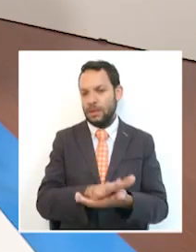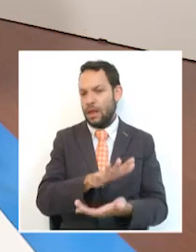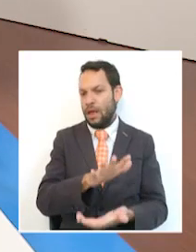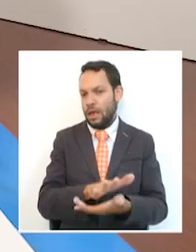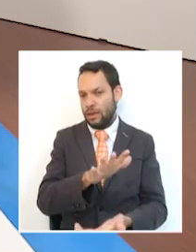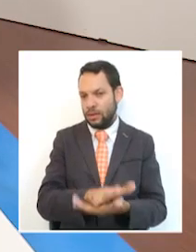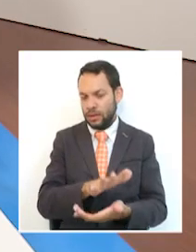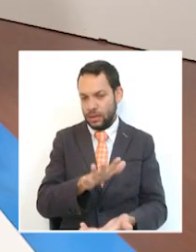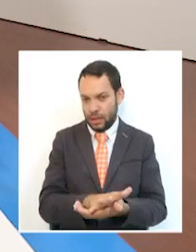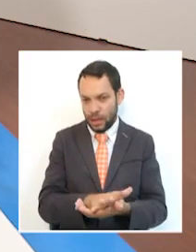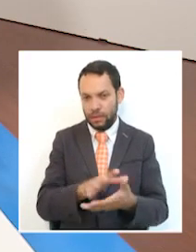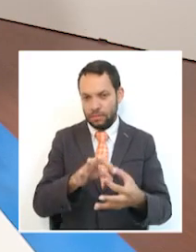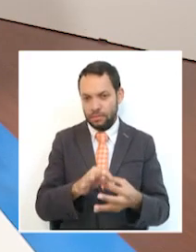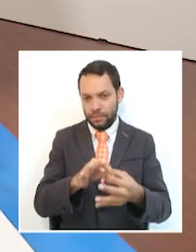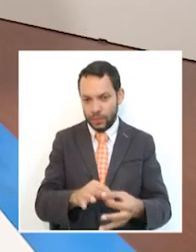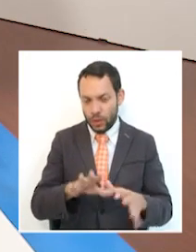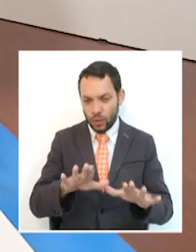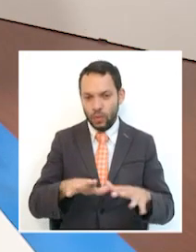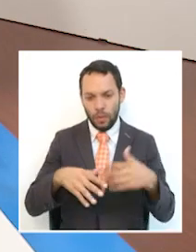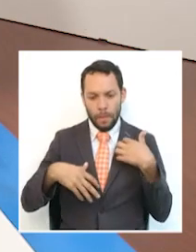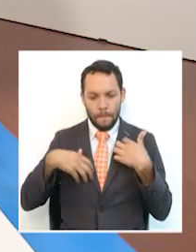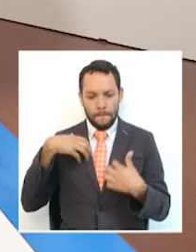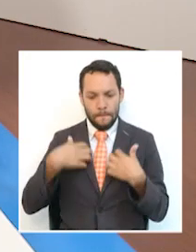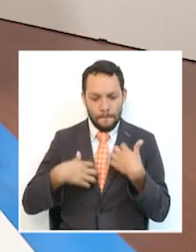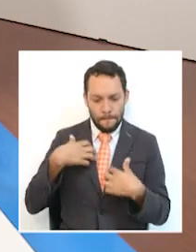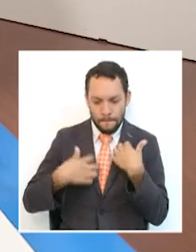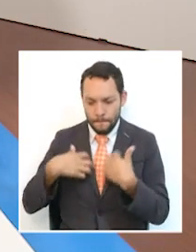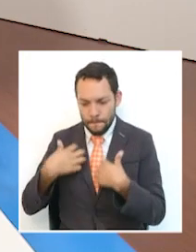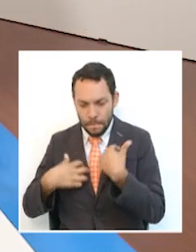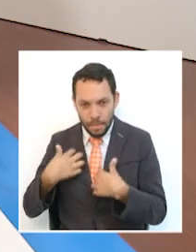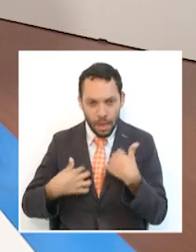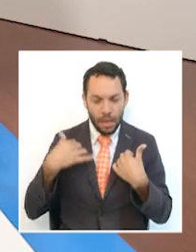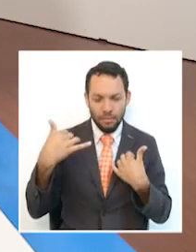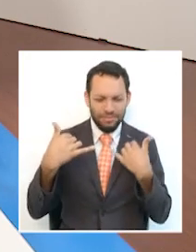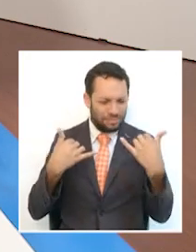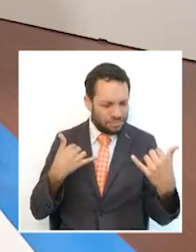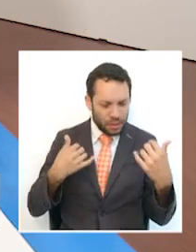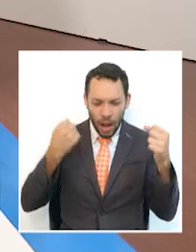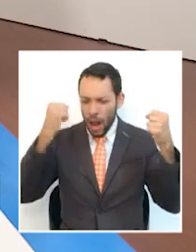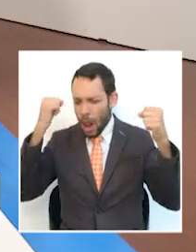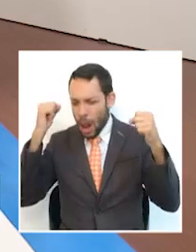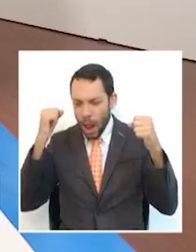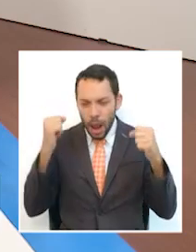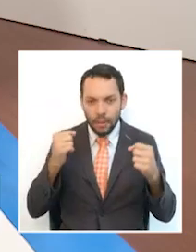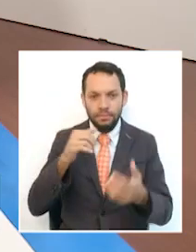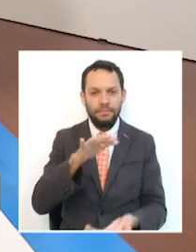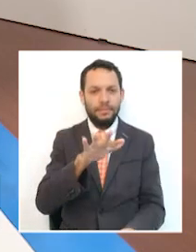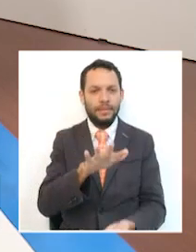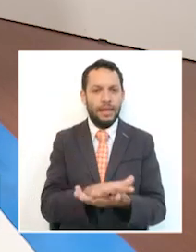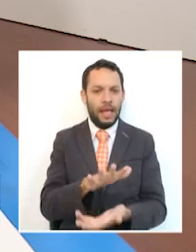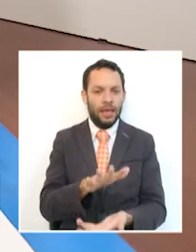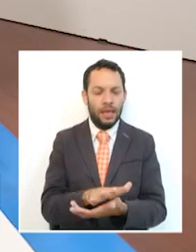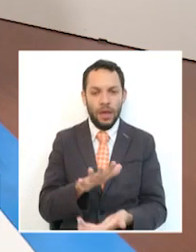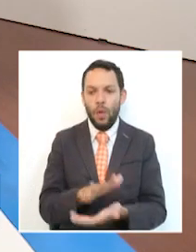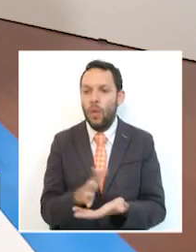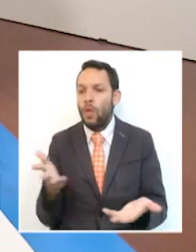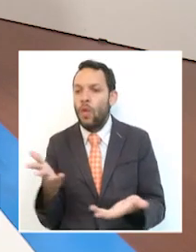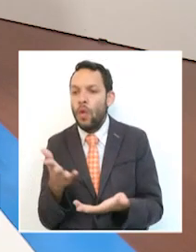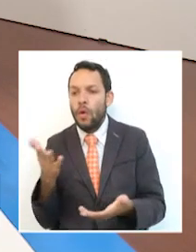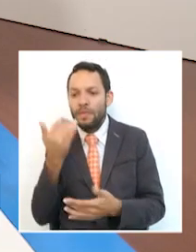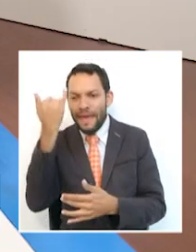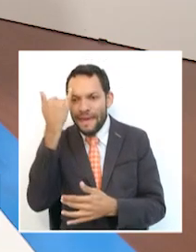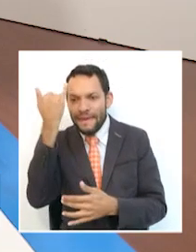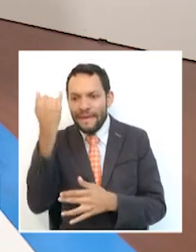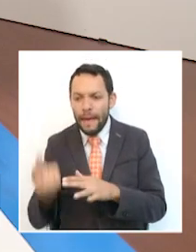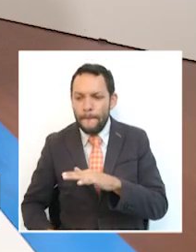genera ese miedo esa confusión como dije inicialmente tener cuidado de que fuentes viene y que intereses y